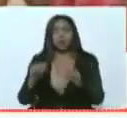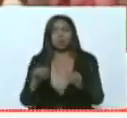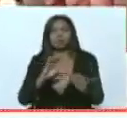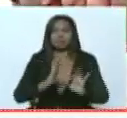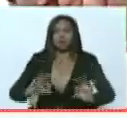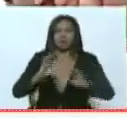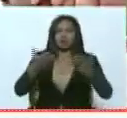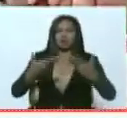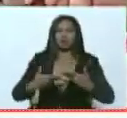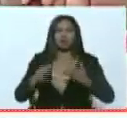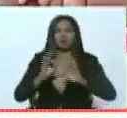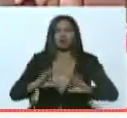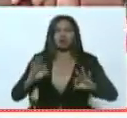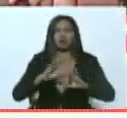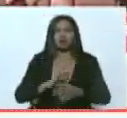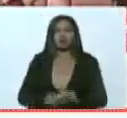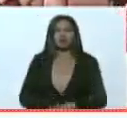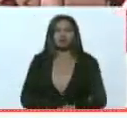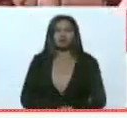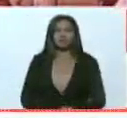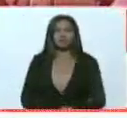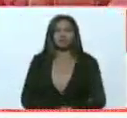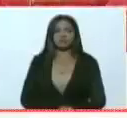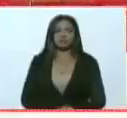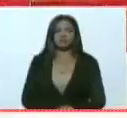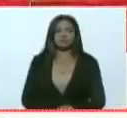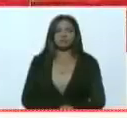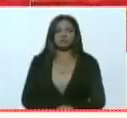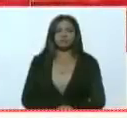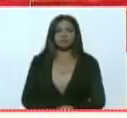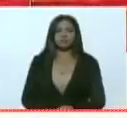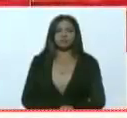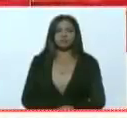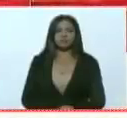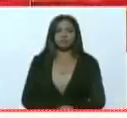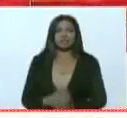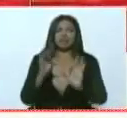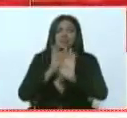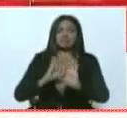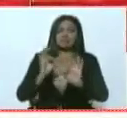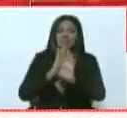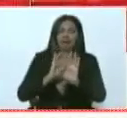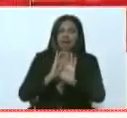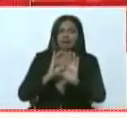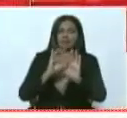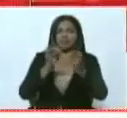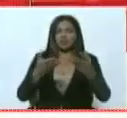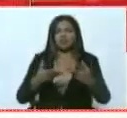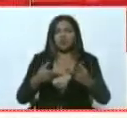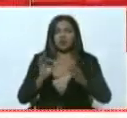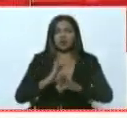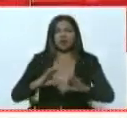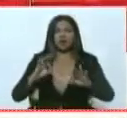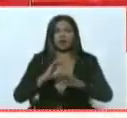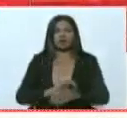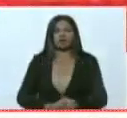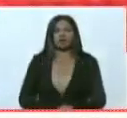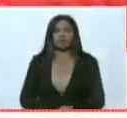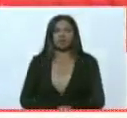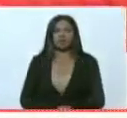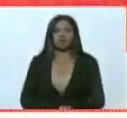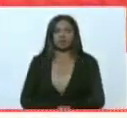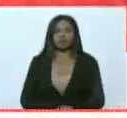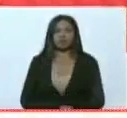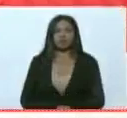Nadie nos regaló Carabobo, nadie nos regaló Ayacucho. Y nadie nos regaló en el siglo XXI